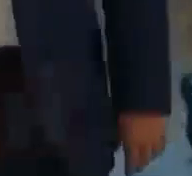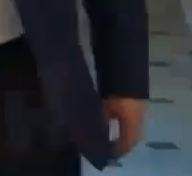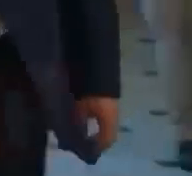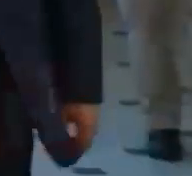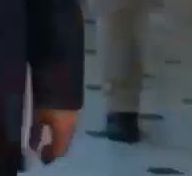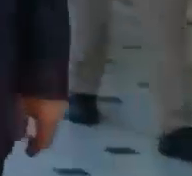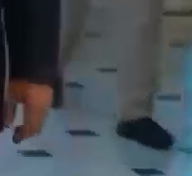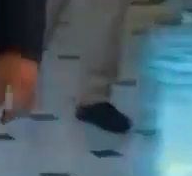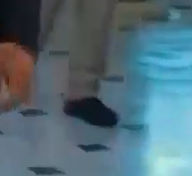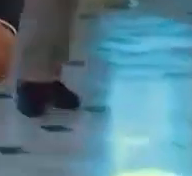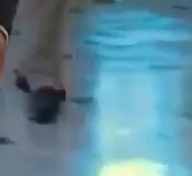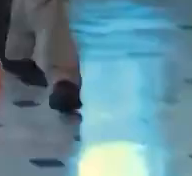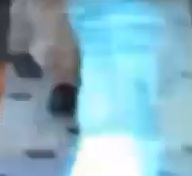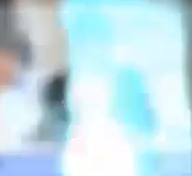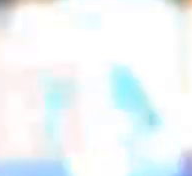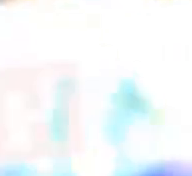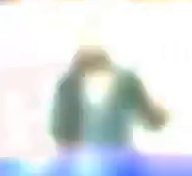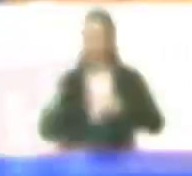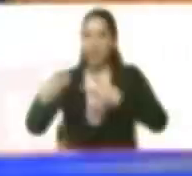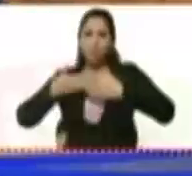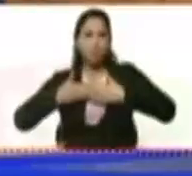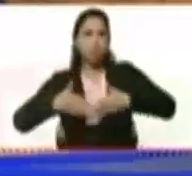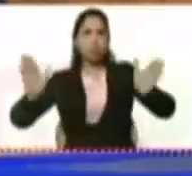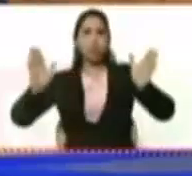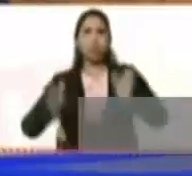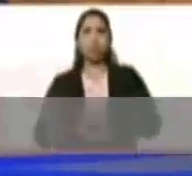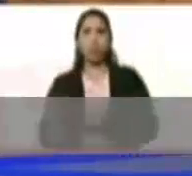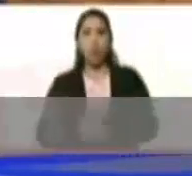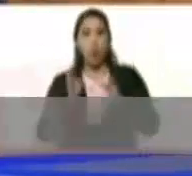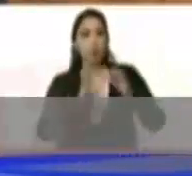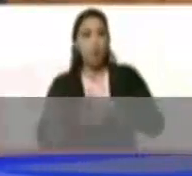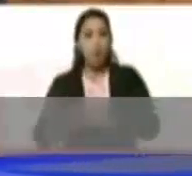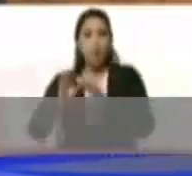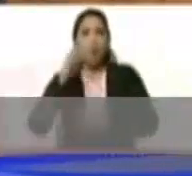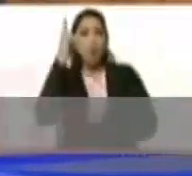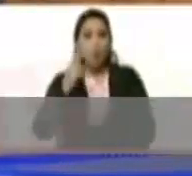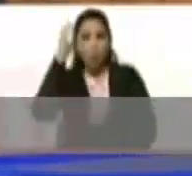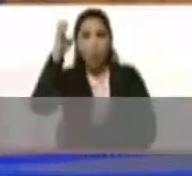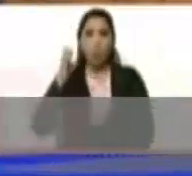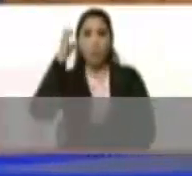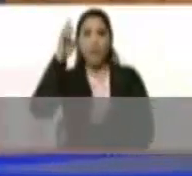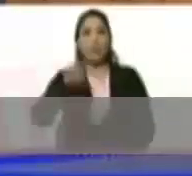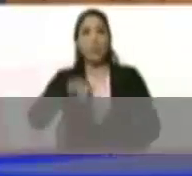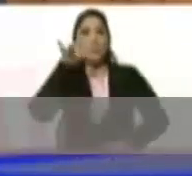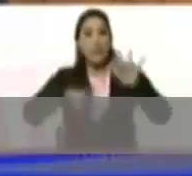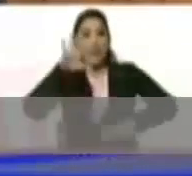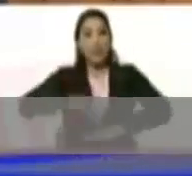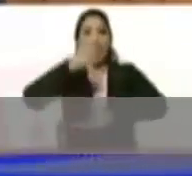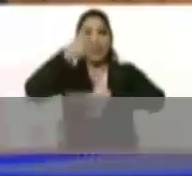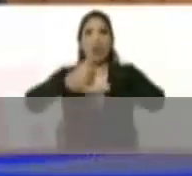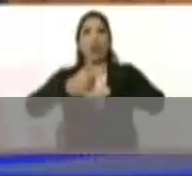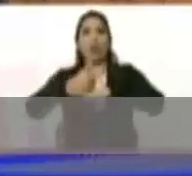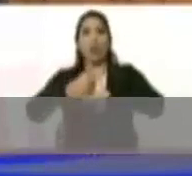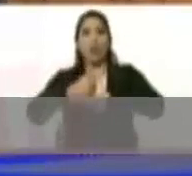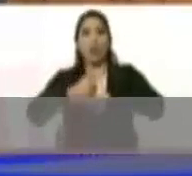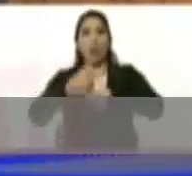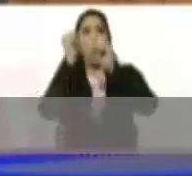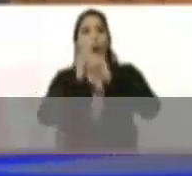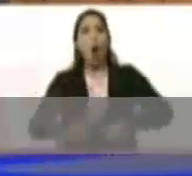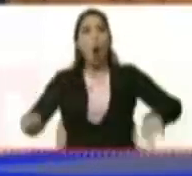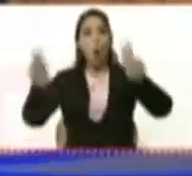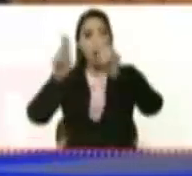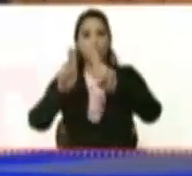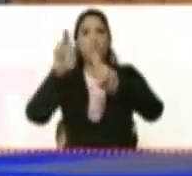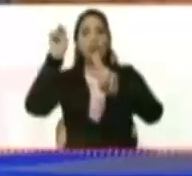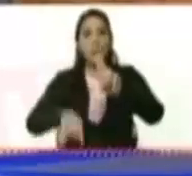líder opositor, porque Nicolás Maduro amenazó con detenerlo en su regreso mediante un llamado a la justicia chavista a tomar